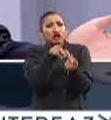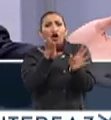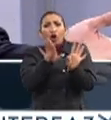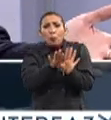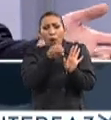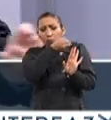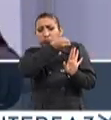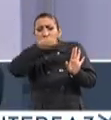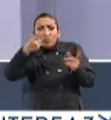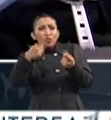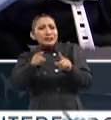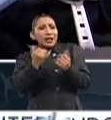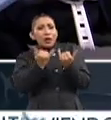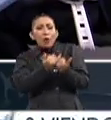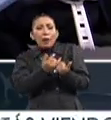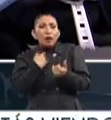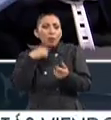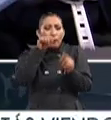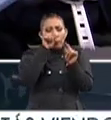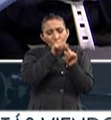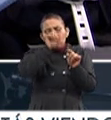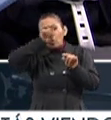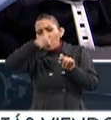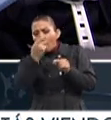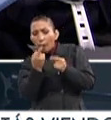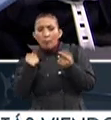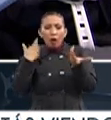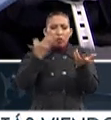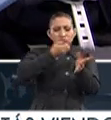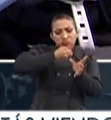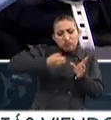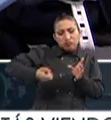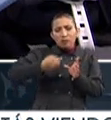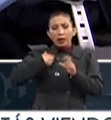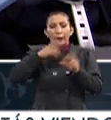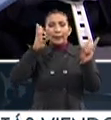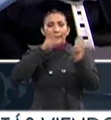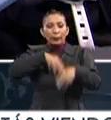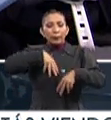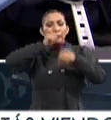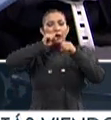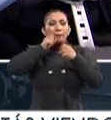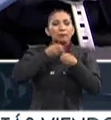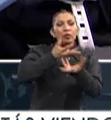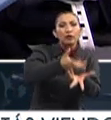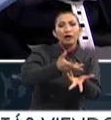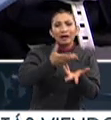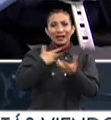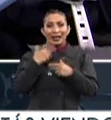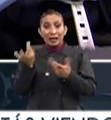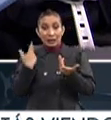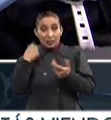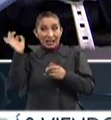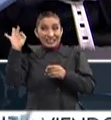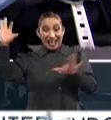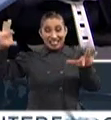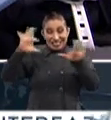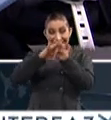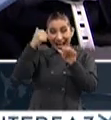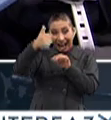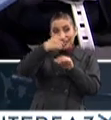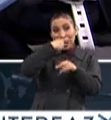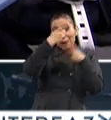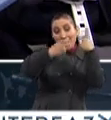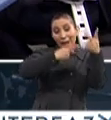fuera una composición, porque utilizamos puntos, comas, fraseo, claro, respiraciones. Entonces, si musicalizáramos cada una